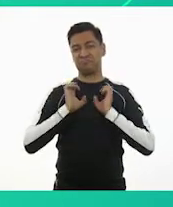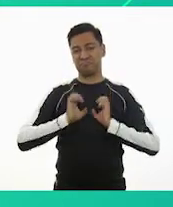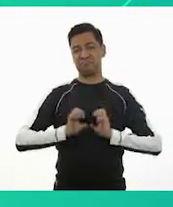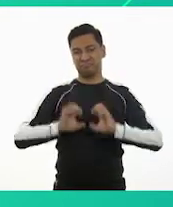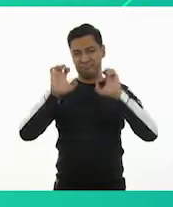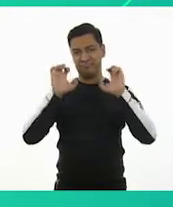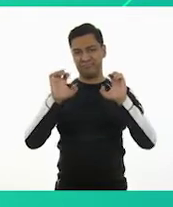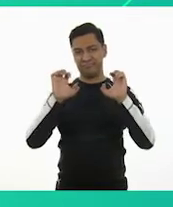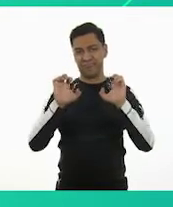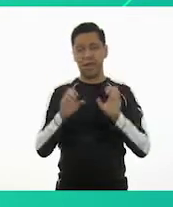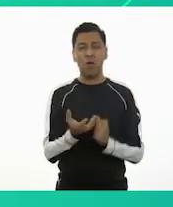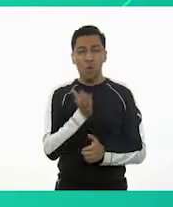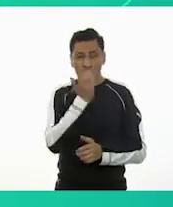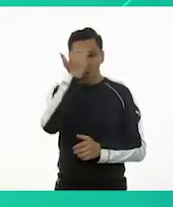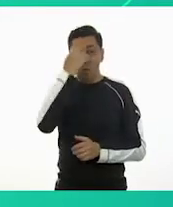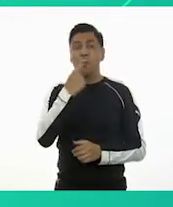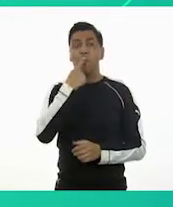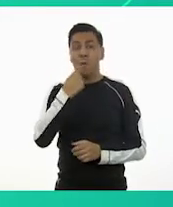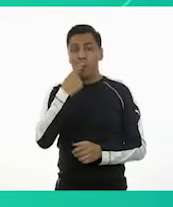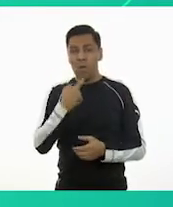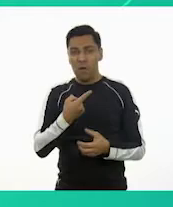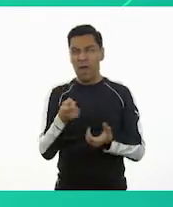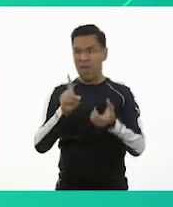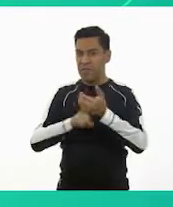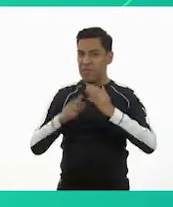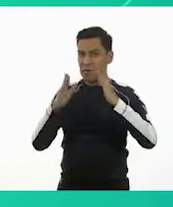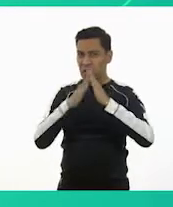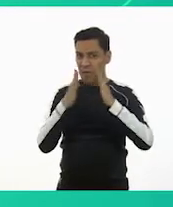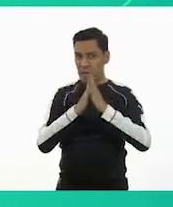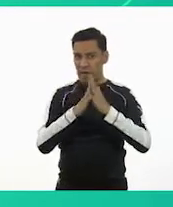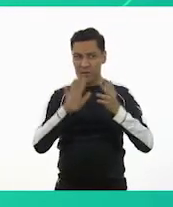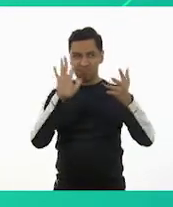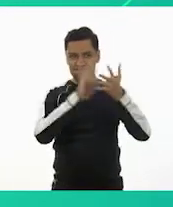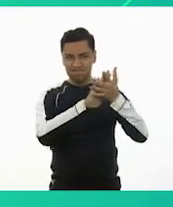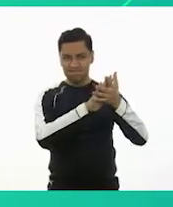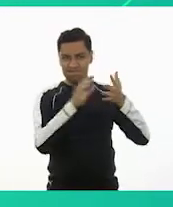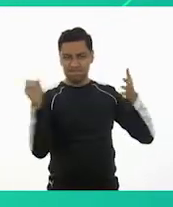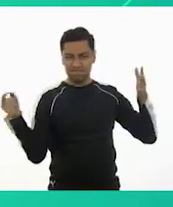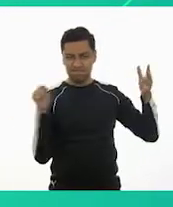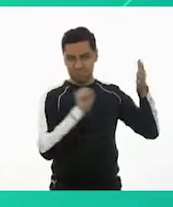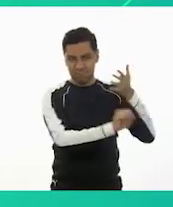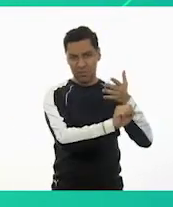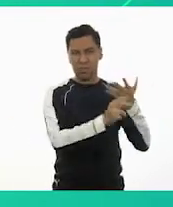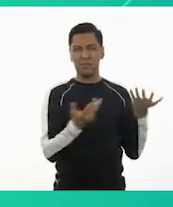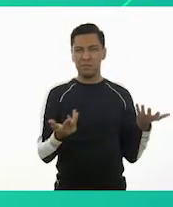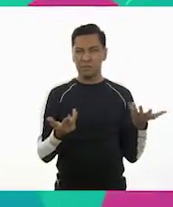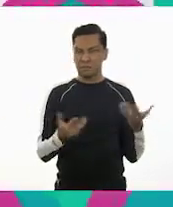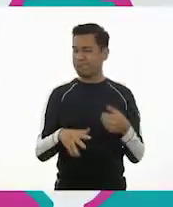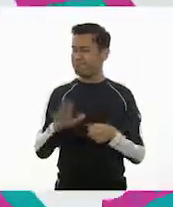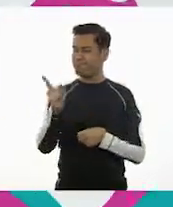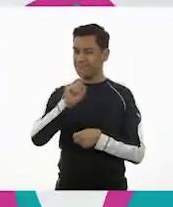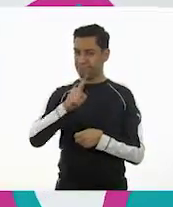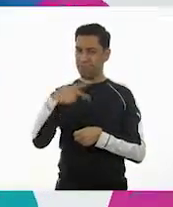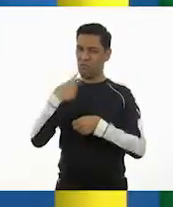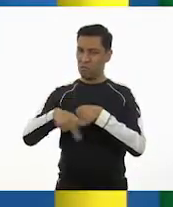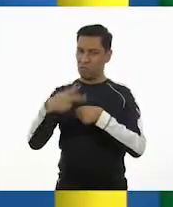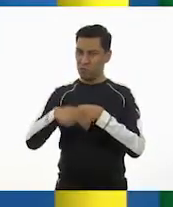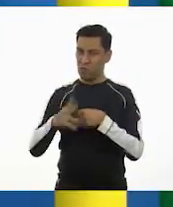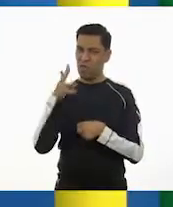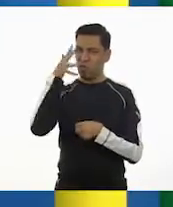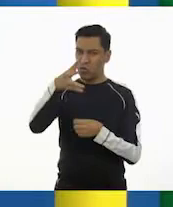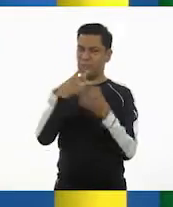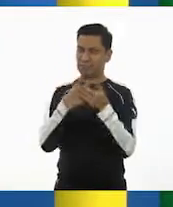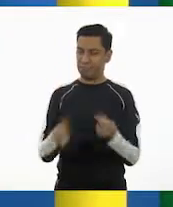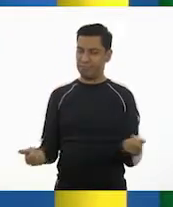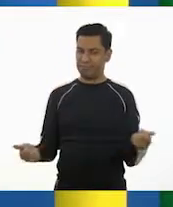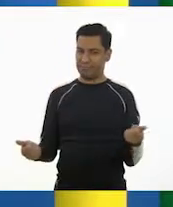una guacamaya roja para tenerla en su casa están contribuyendo de manera directa a que esta especie esté en peligro de extinción. Algo